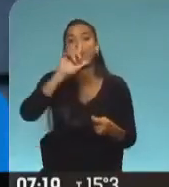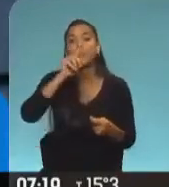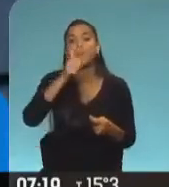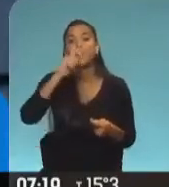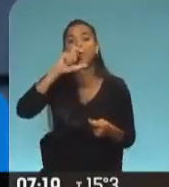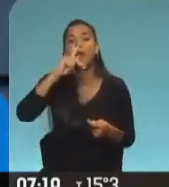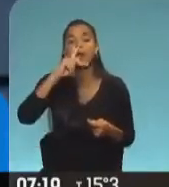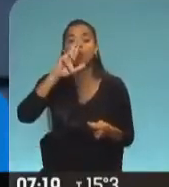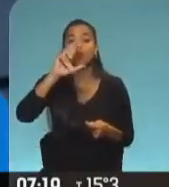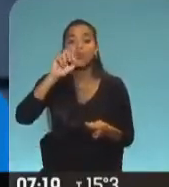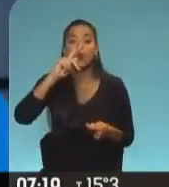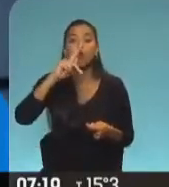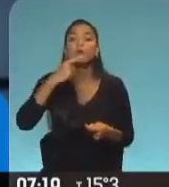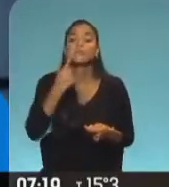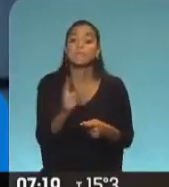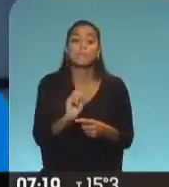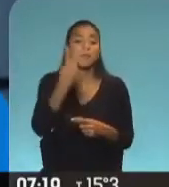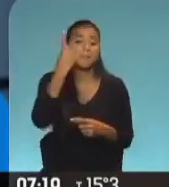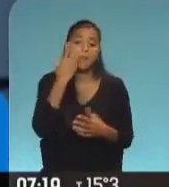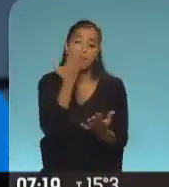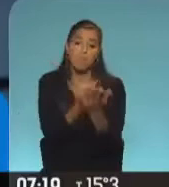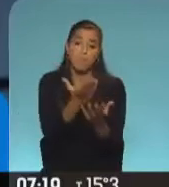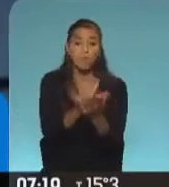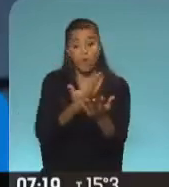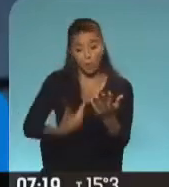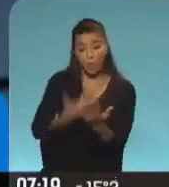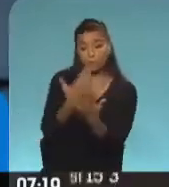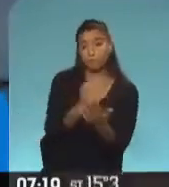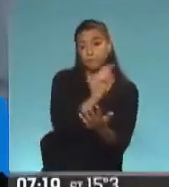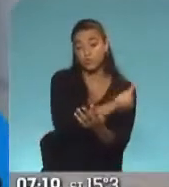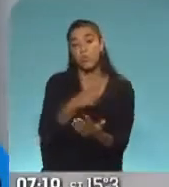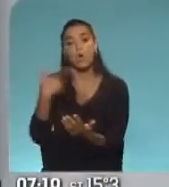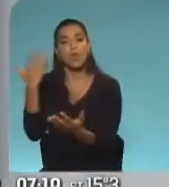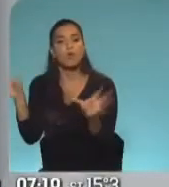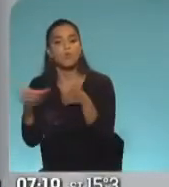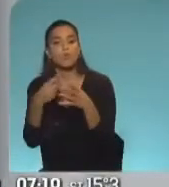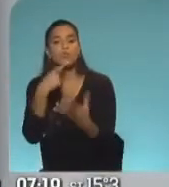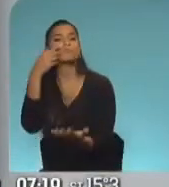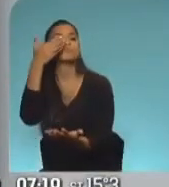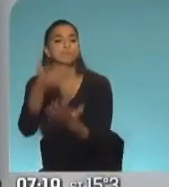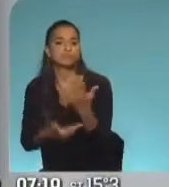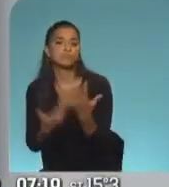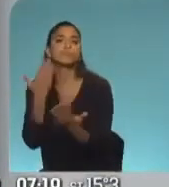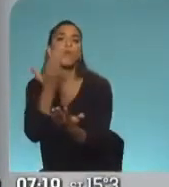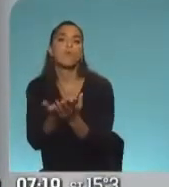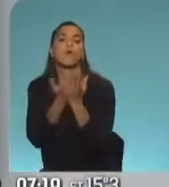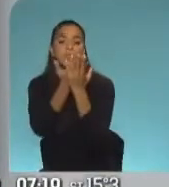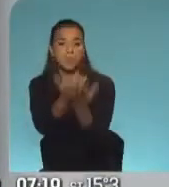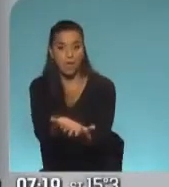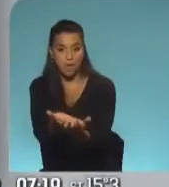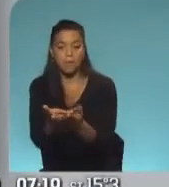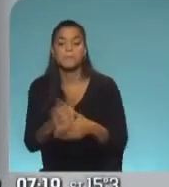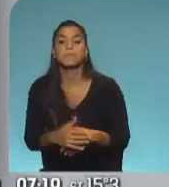el primero que presentó una contrapropuesta, es decir, el gobierno tiene la suya, vino BlackRock y le dijo, mejor esta. Ya